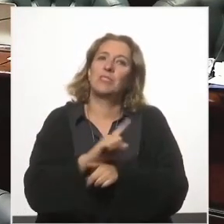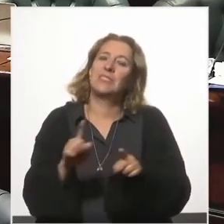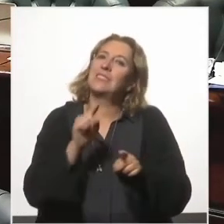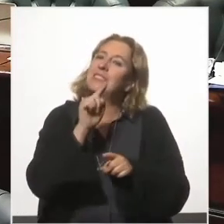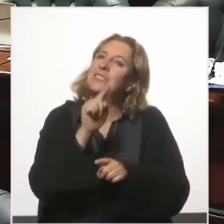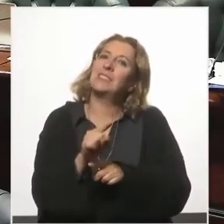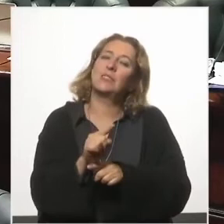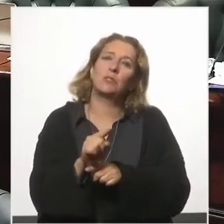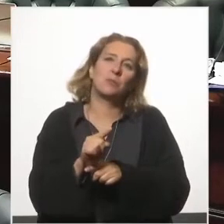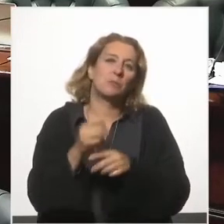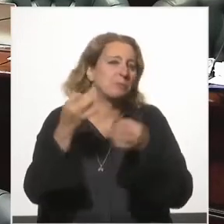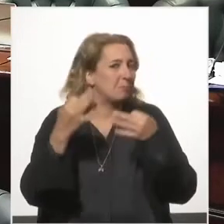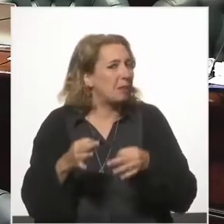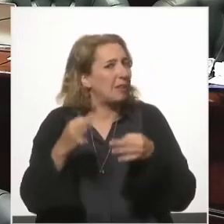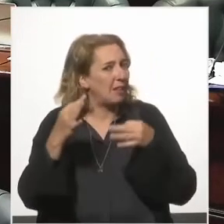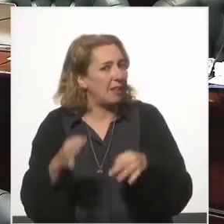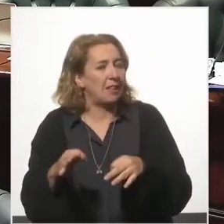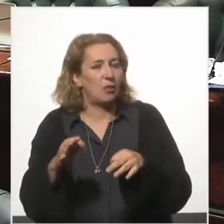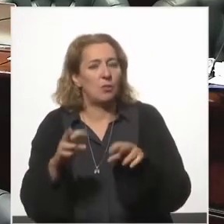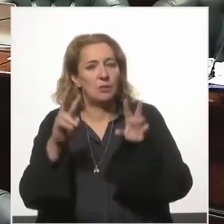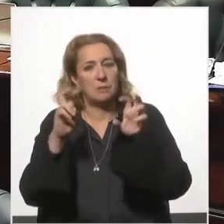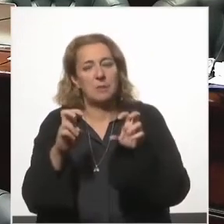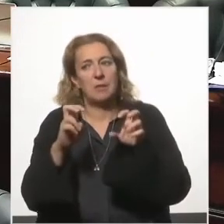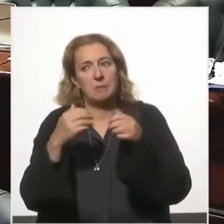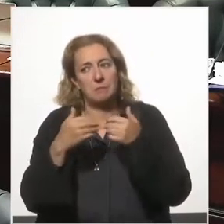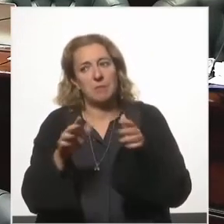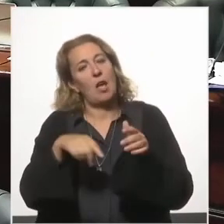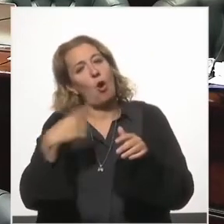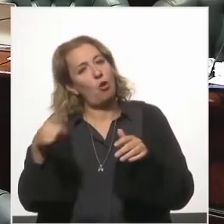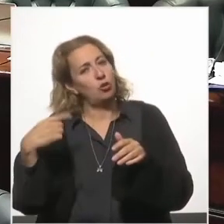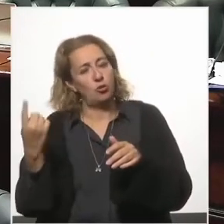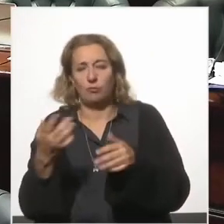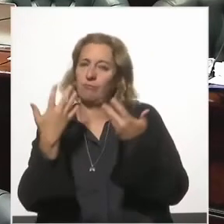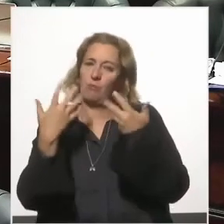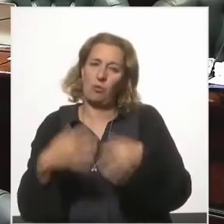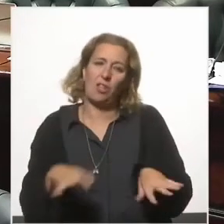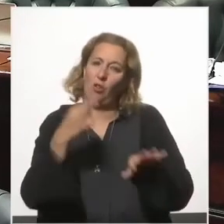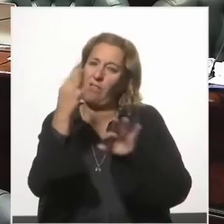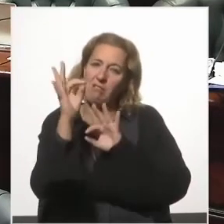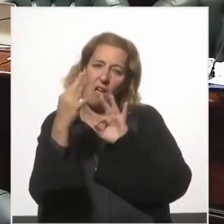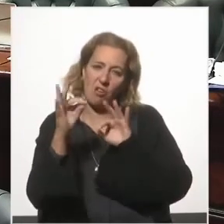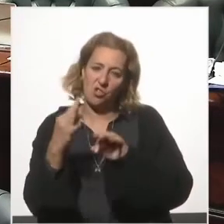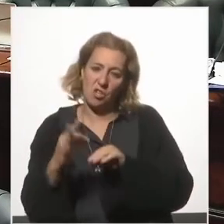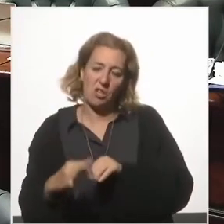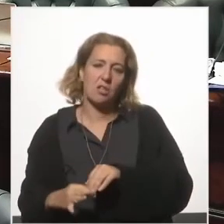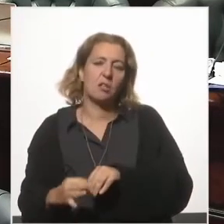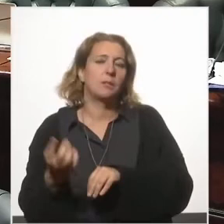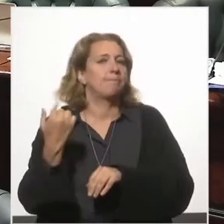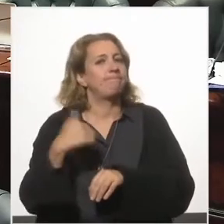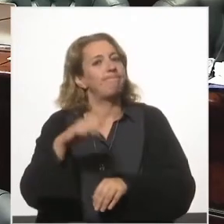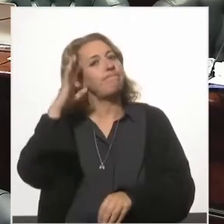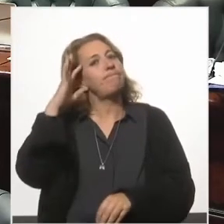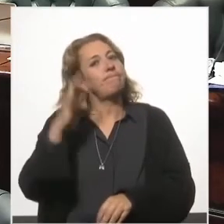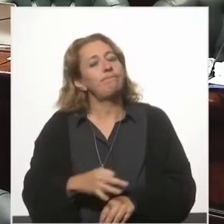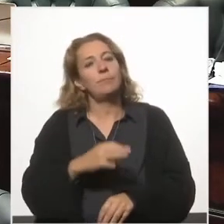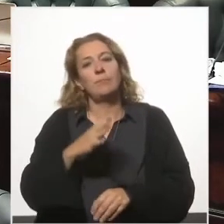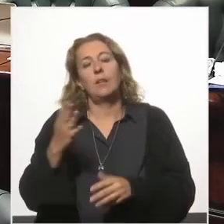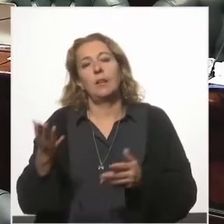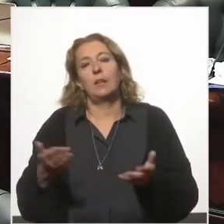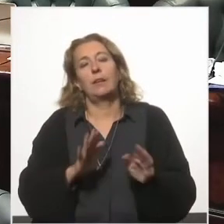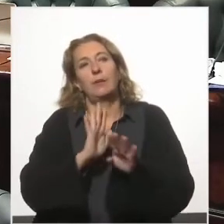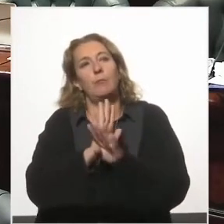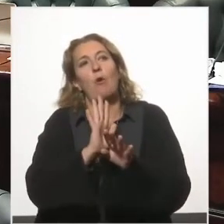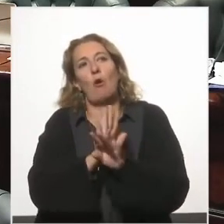se nos agitan otros? Y no quiero entrar a detallarlos, que yo creo que son más que nada un saludo a la